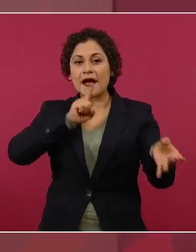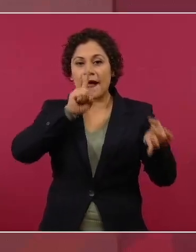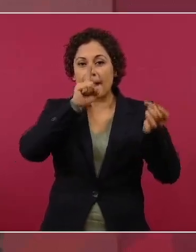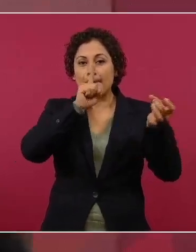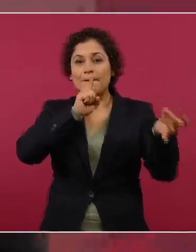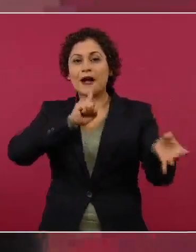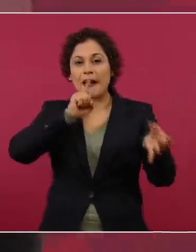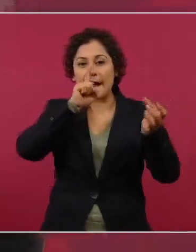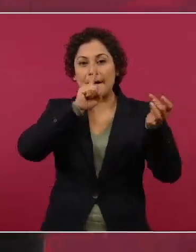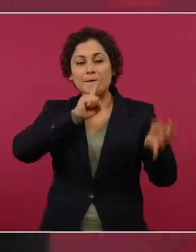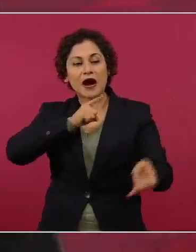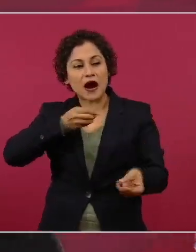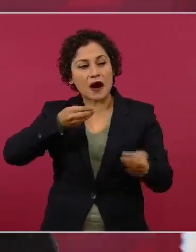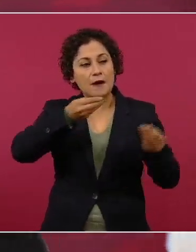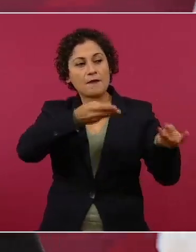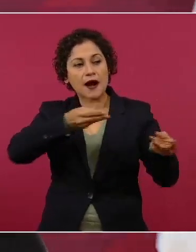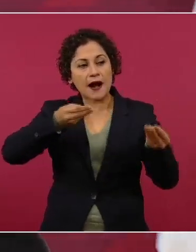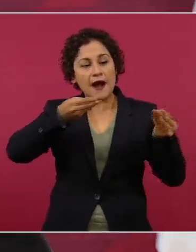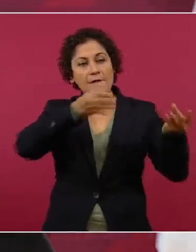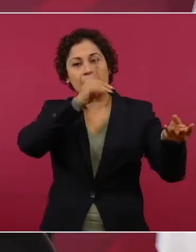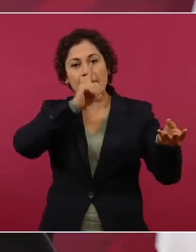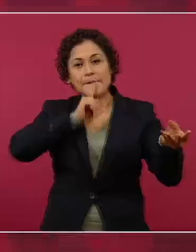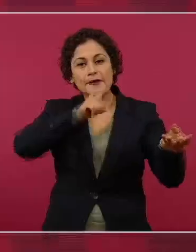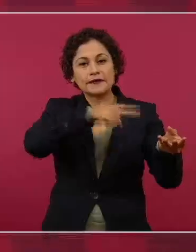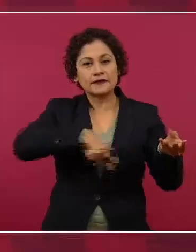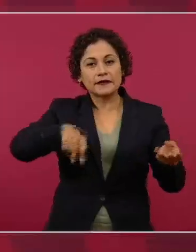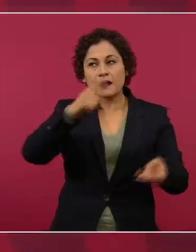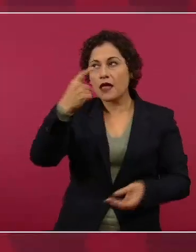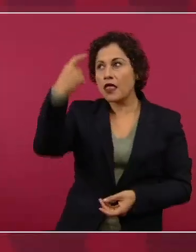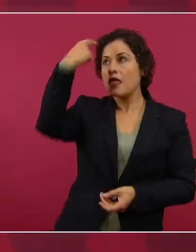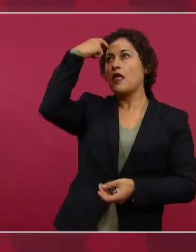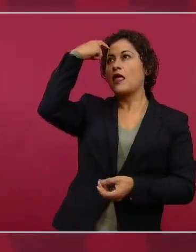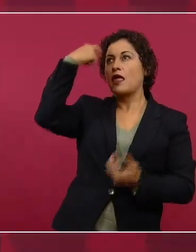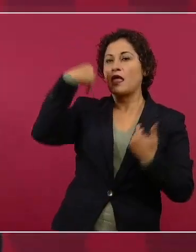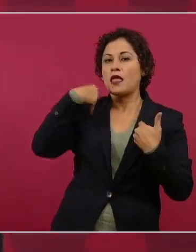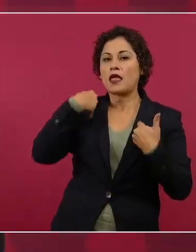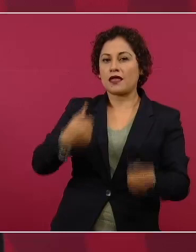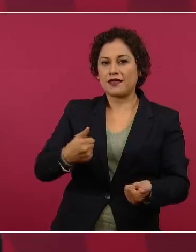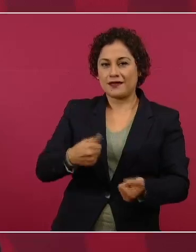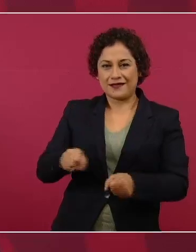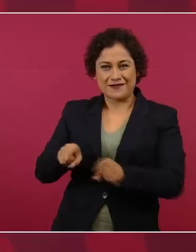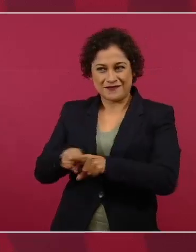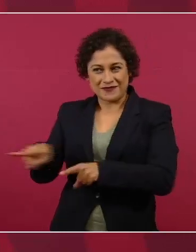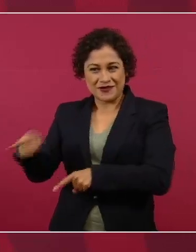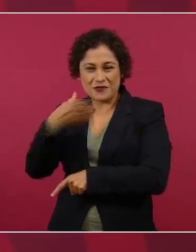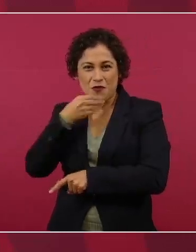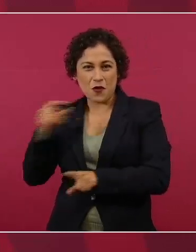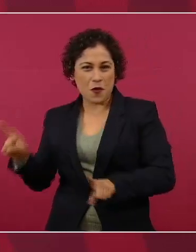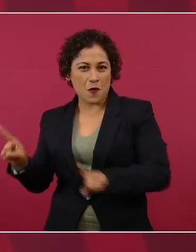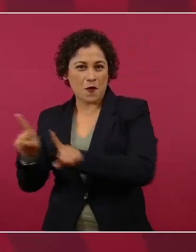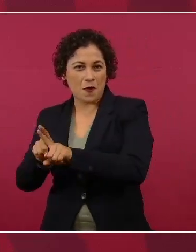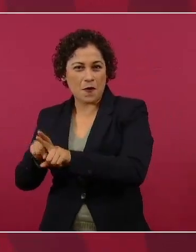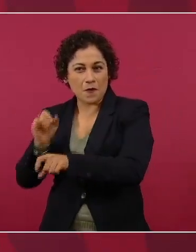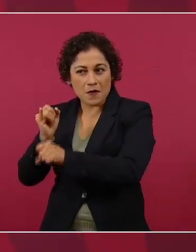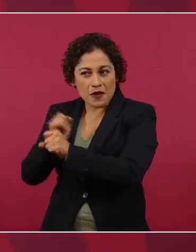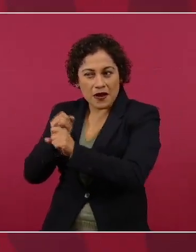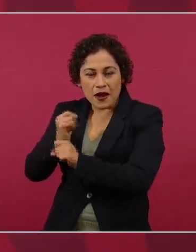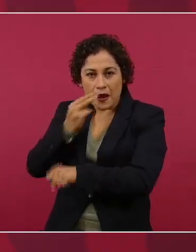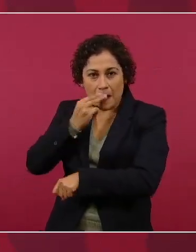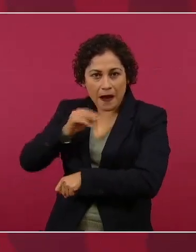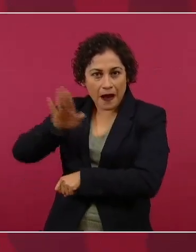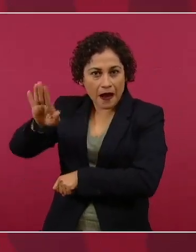principal propagandista de Hitler. Pero Lucas Alemán, que era además